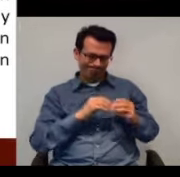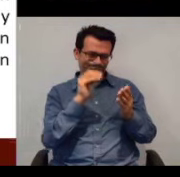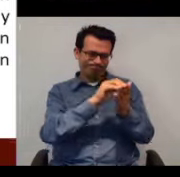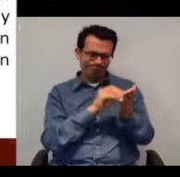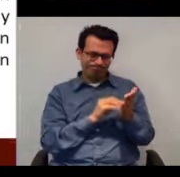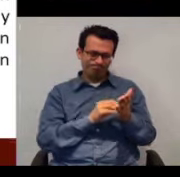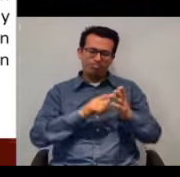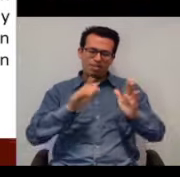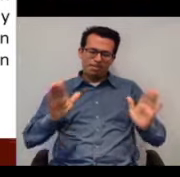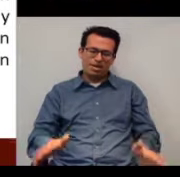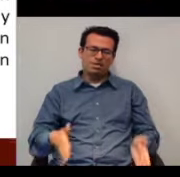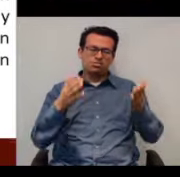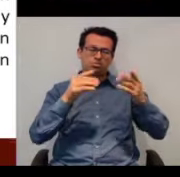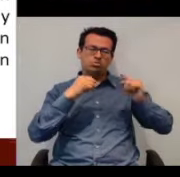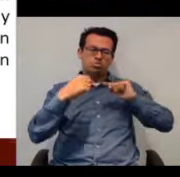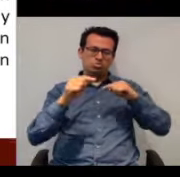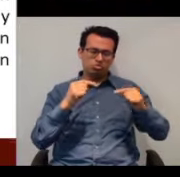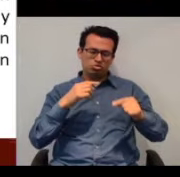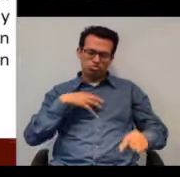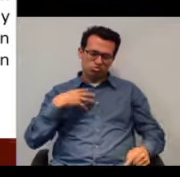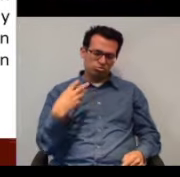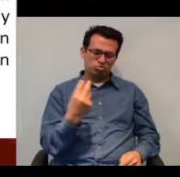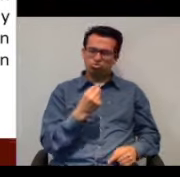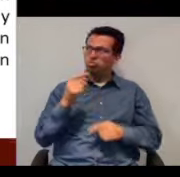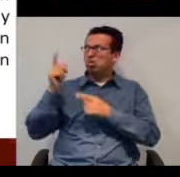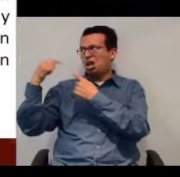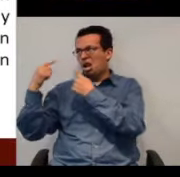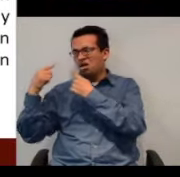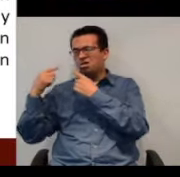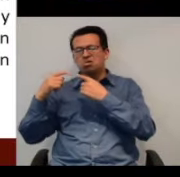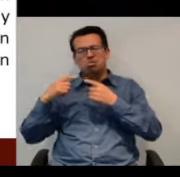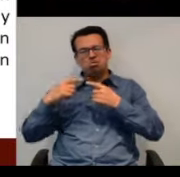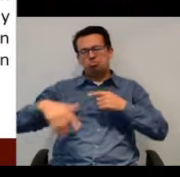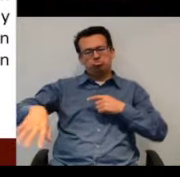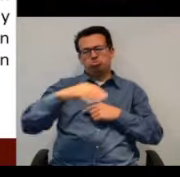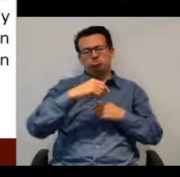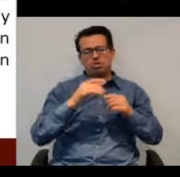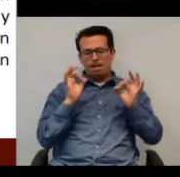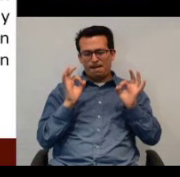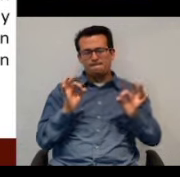la discusión, no solo conceptual, sino también la discusión práctica,